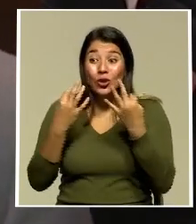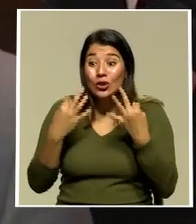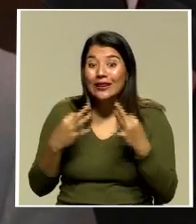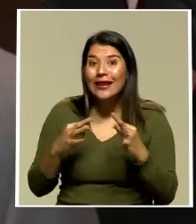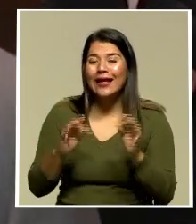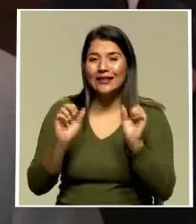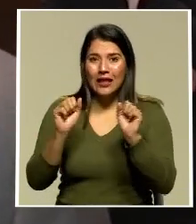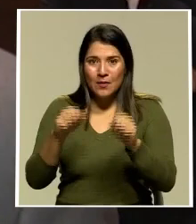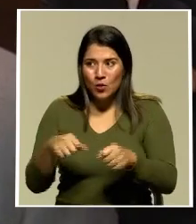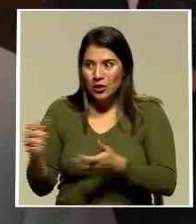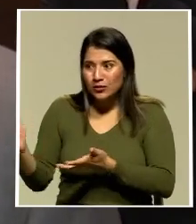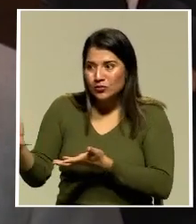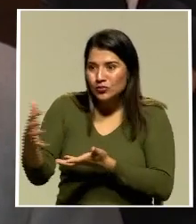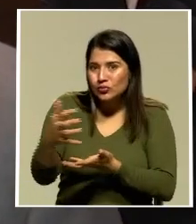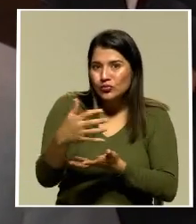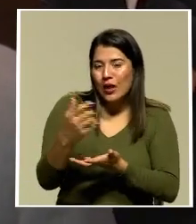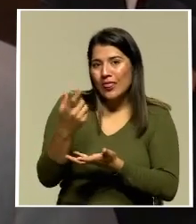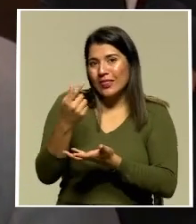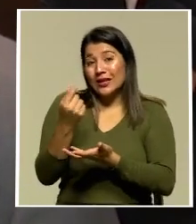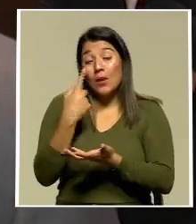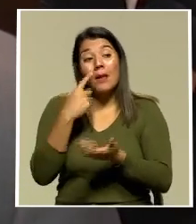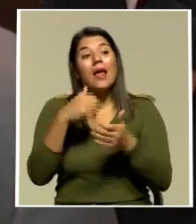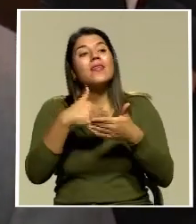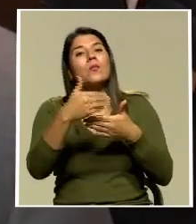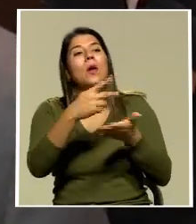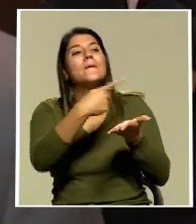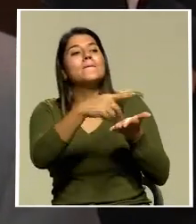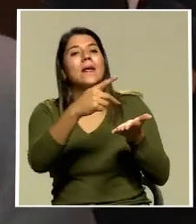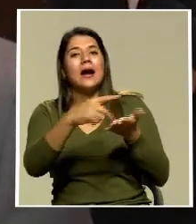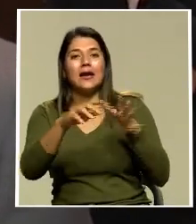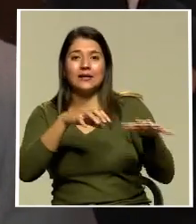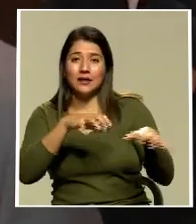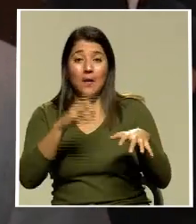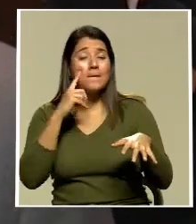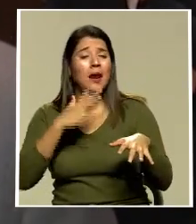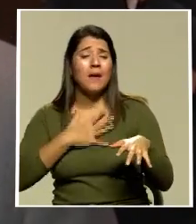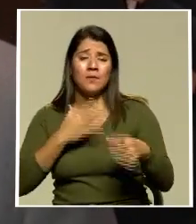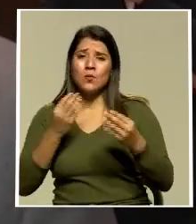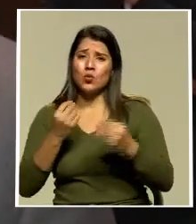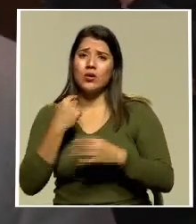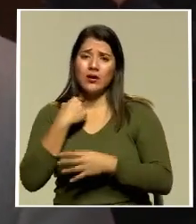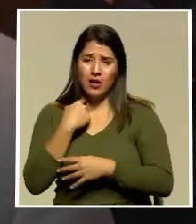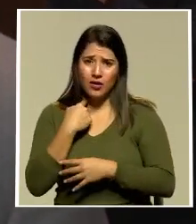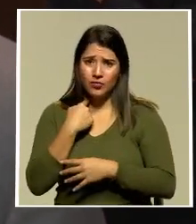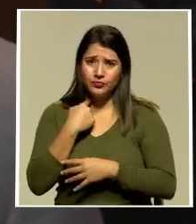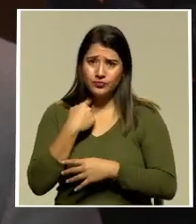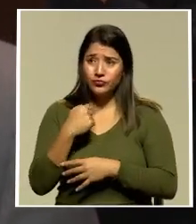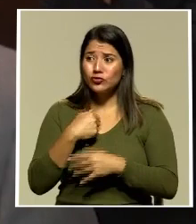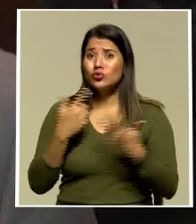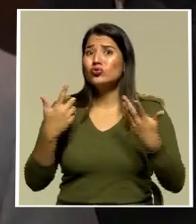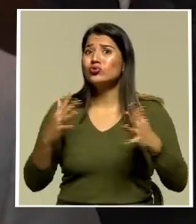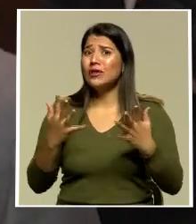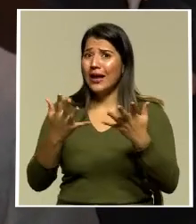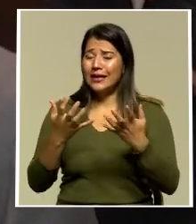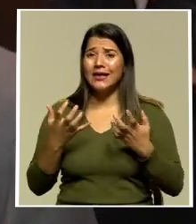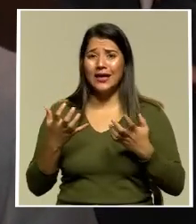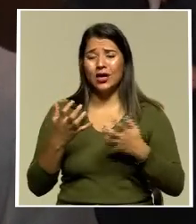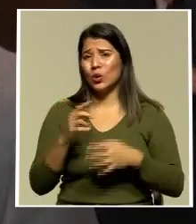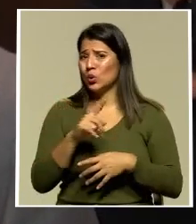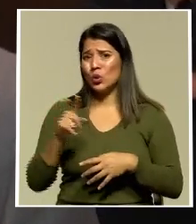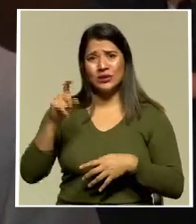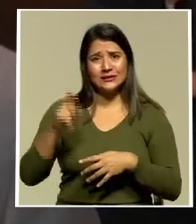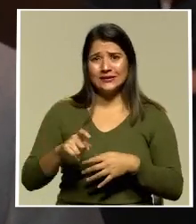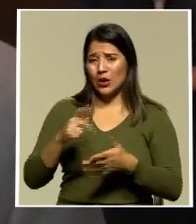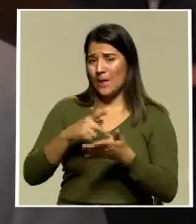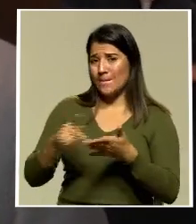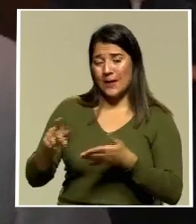y por supuesto que termina cobrando sumas que también para mí son muy fuertes, es decir, yo ya quisiera que no tuviéramos que pagar esa